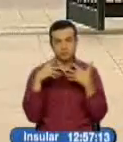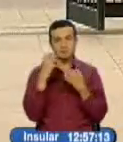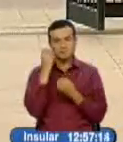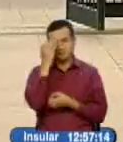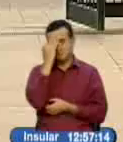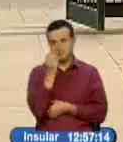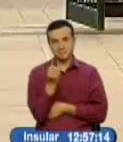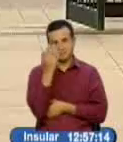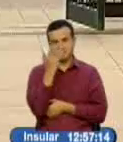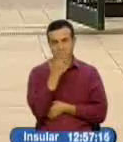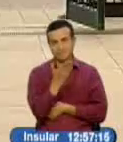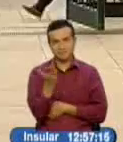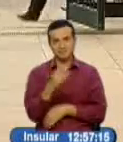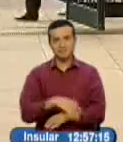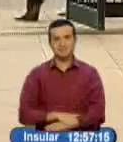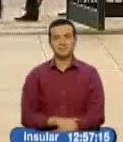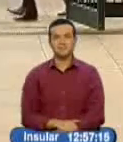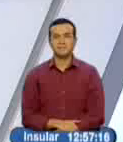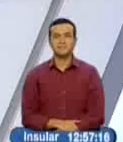Tengan ustedes muy buenas tardes.